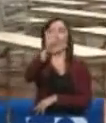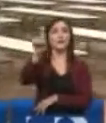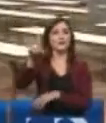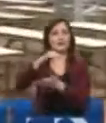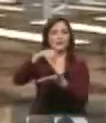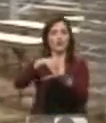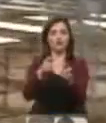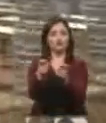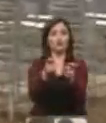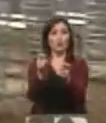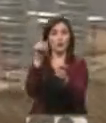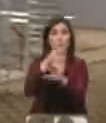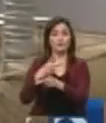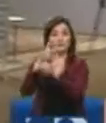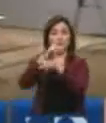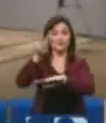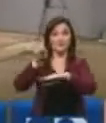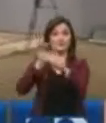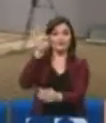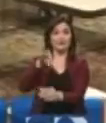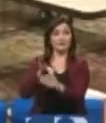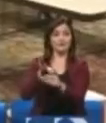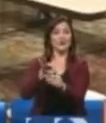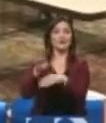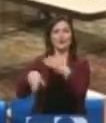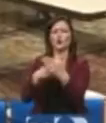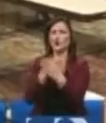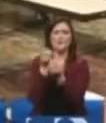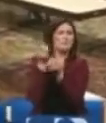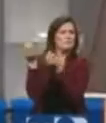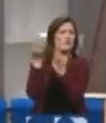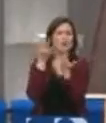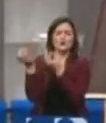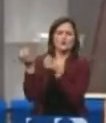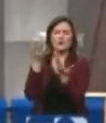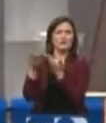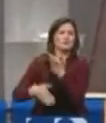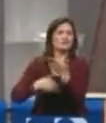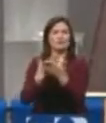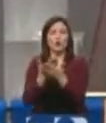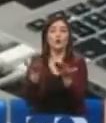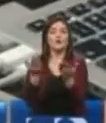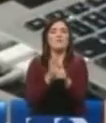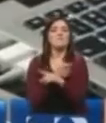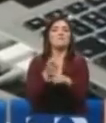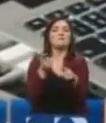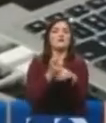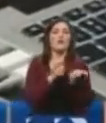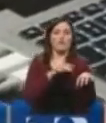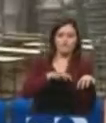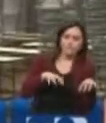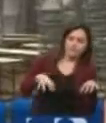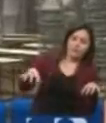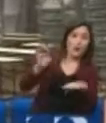Consejo Nacional Electoral. Será en este lugar donde se centralizará toda la información de escrutinio que llegue desde las diferentes provincias y